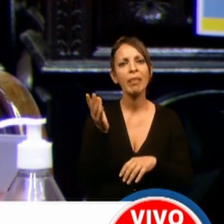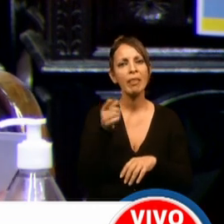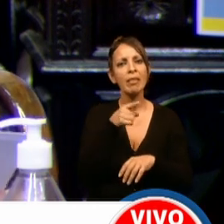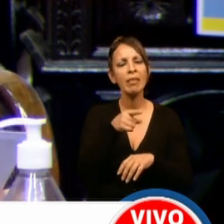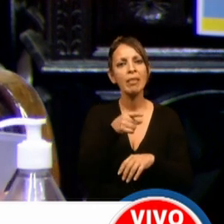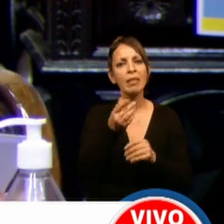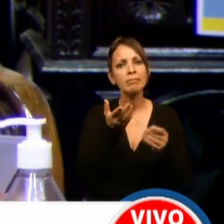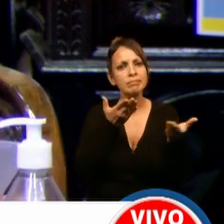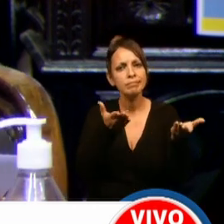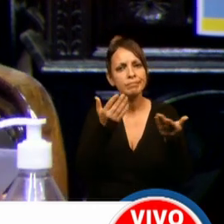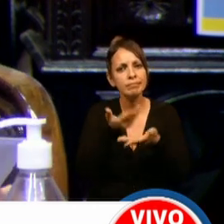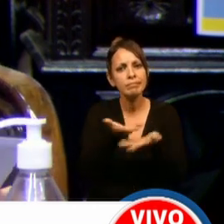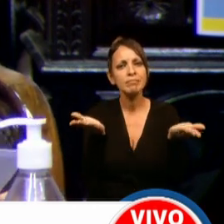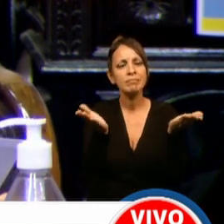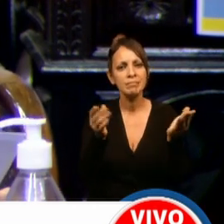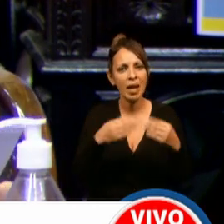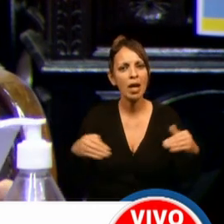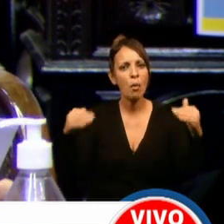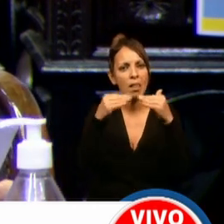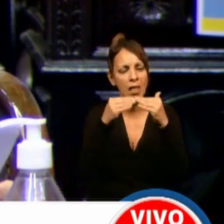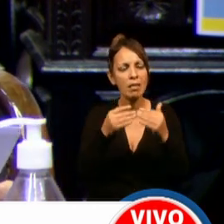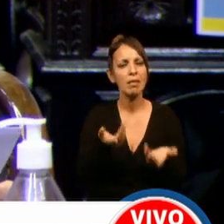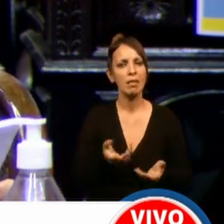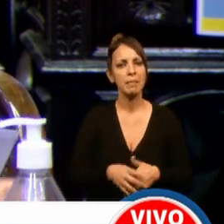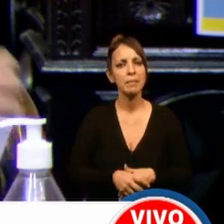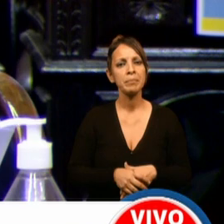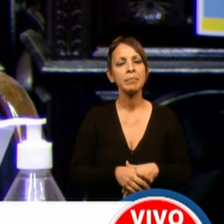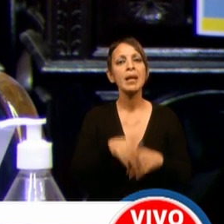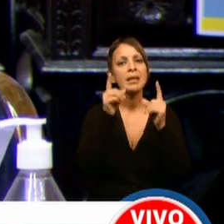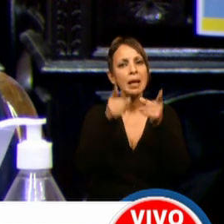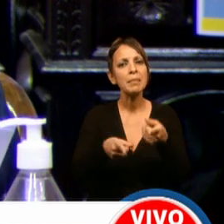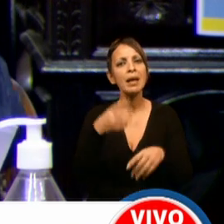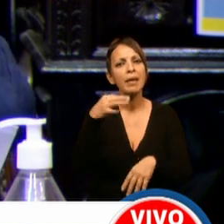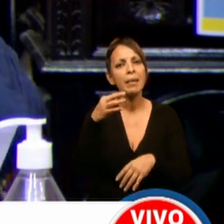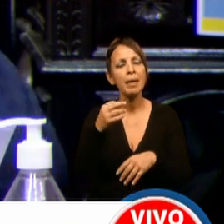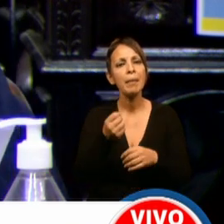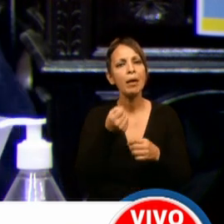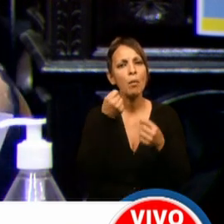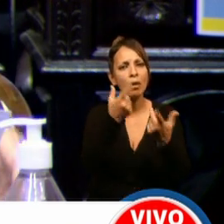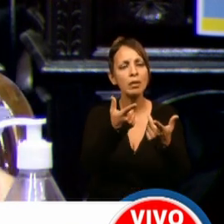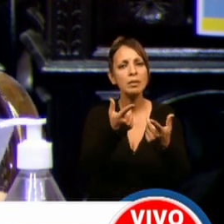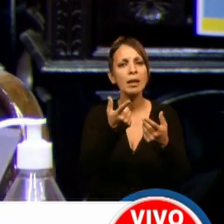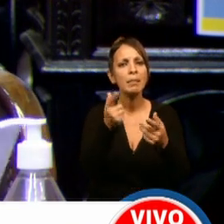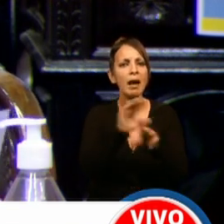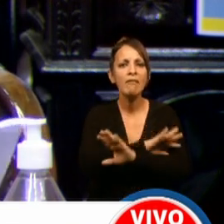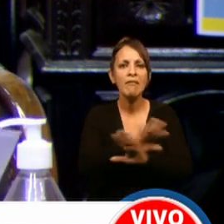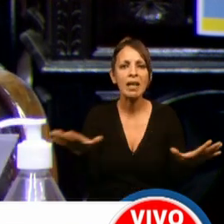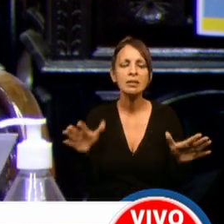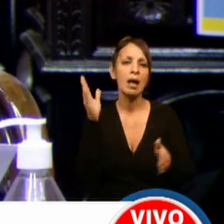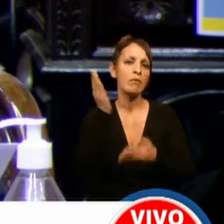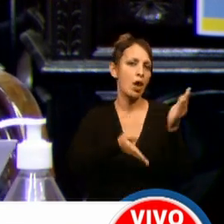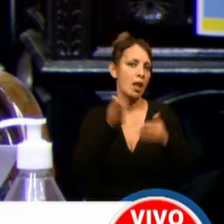al servicio de la igualdad y de la equidad sino que apunta a prevenir y erradicar la violencia